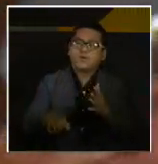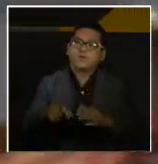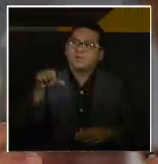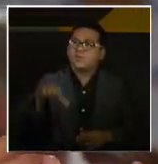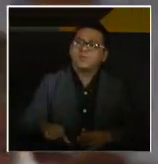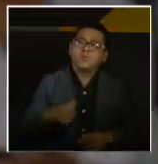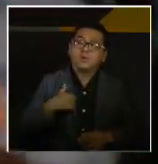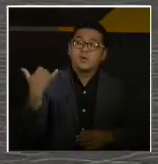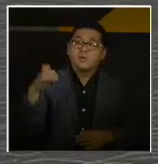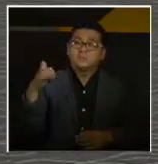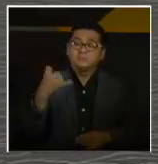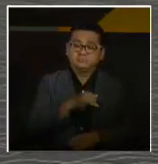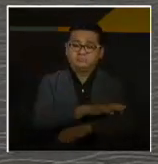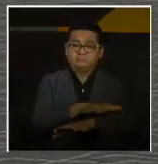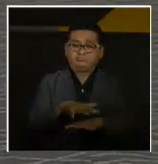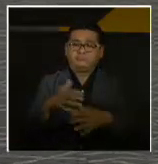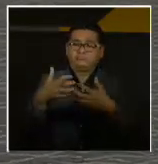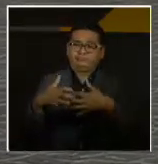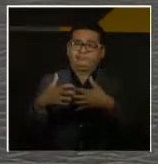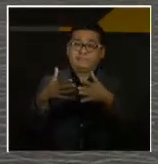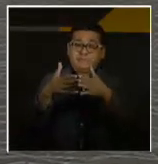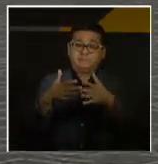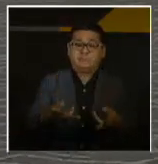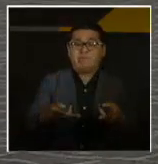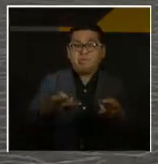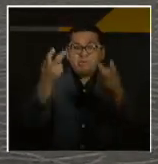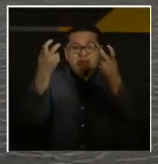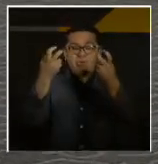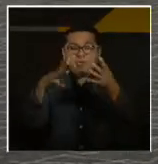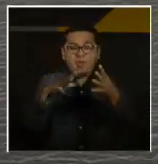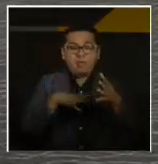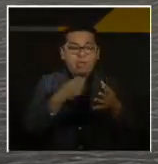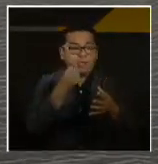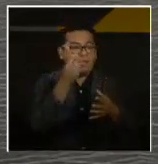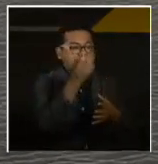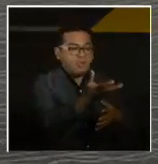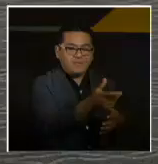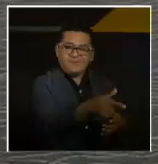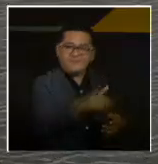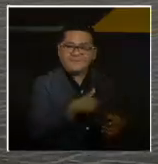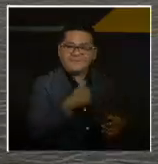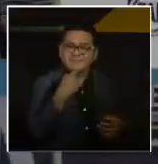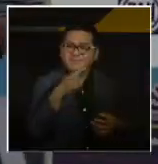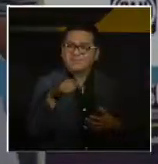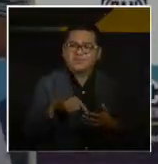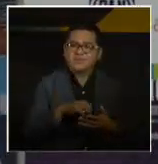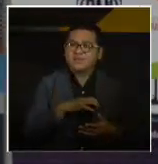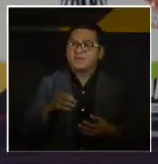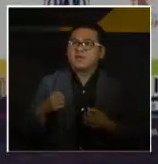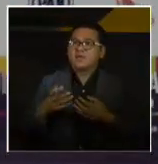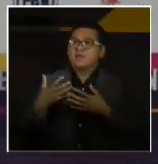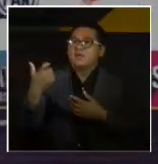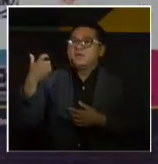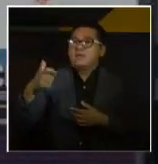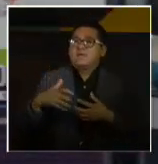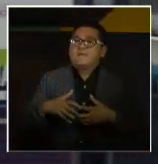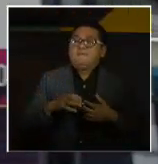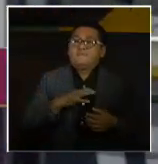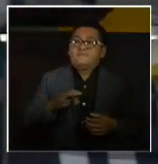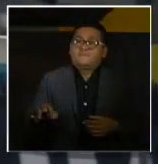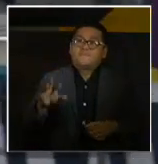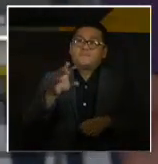hoy en la costa yucateca los motores y embarcaciones se le da no al pescador del sector social, se le da a empresarios que